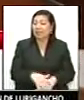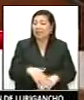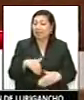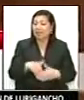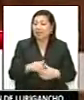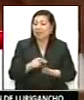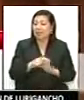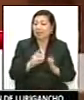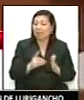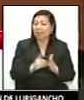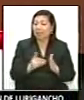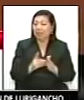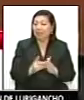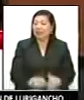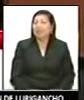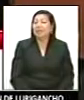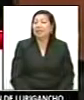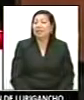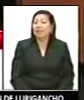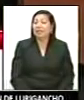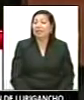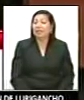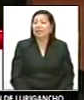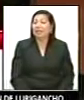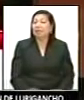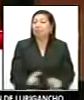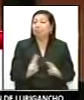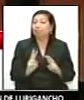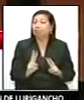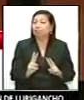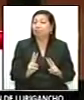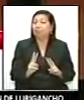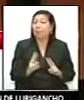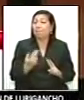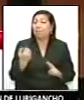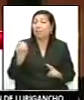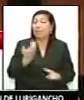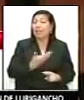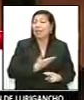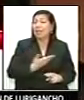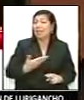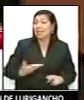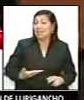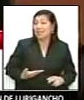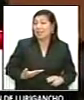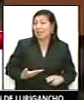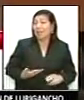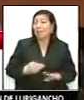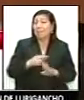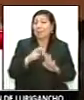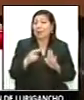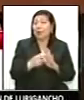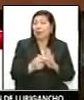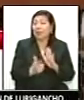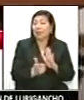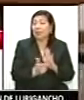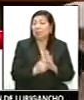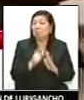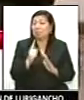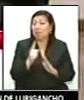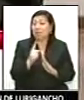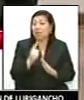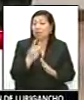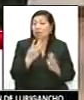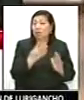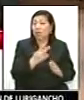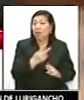el predictamen recaído en la autógrafa observada por el Poder Ejecutivo sobre los proyectos de ley